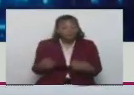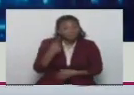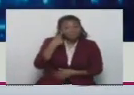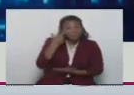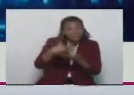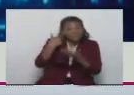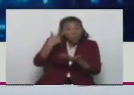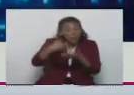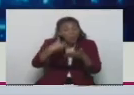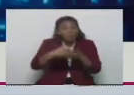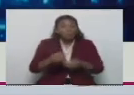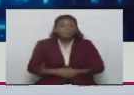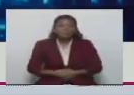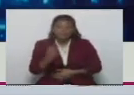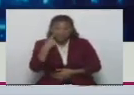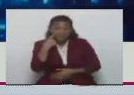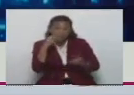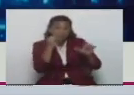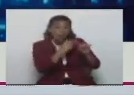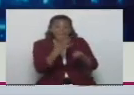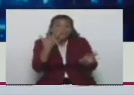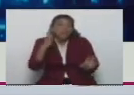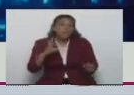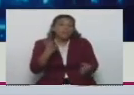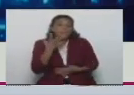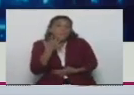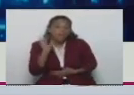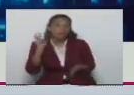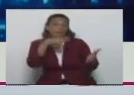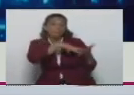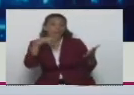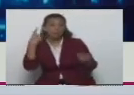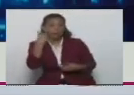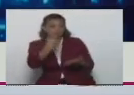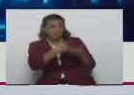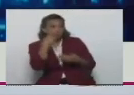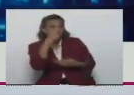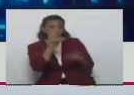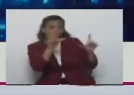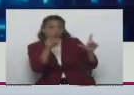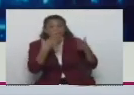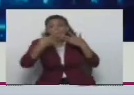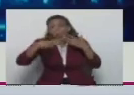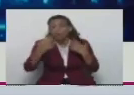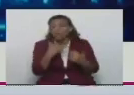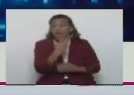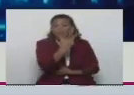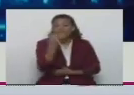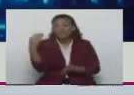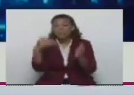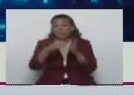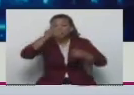¿verdad? En el exterior, inclusive en Miami. Yo decía, en Miami viven aproximadamente